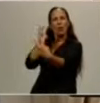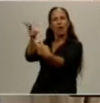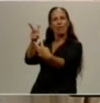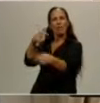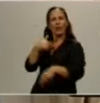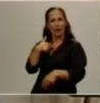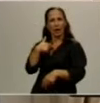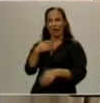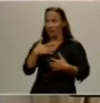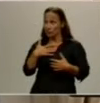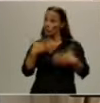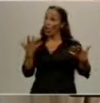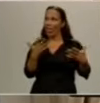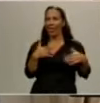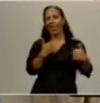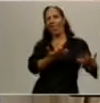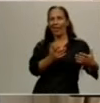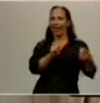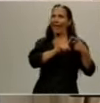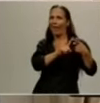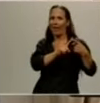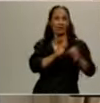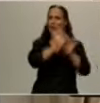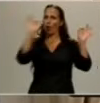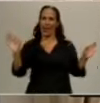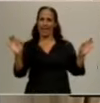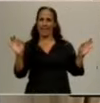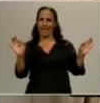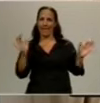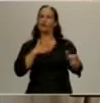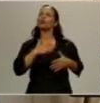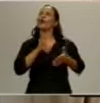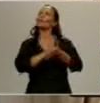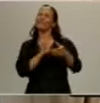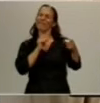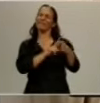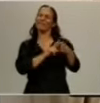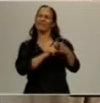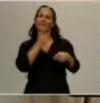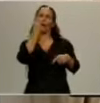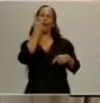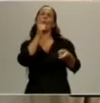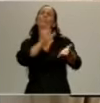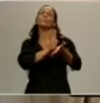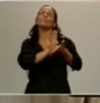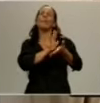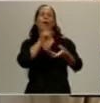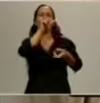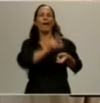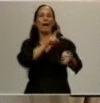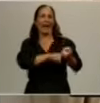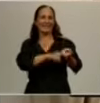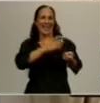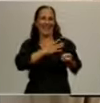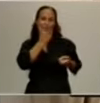no estaba casada con nadie, que la única persona con la que yo estaba casada ya no estaba más. Esto sucedió a los pocos